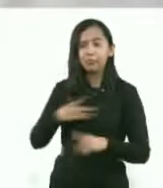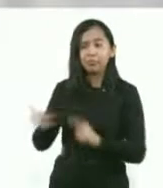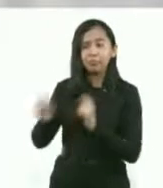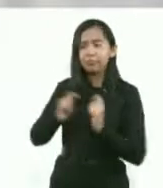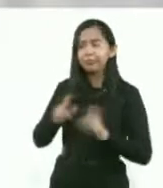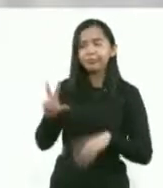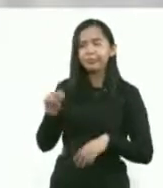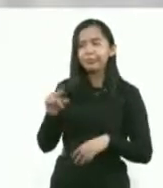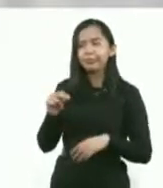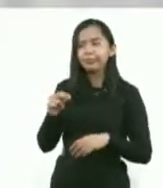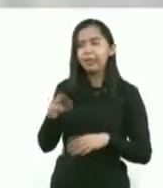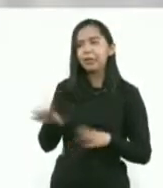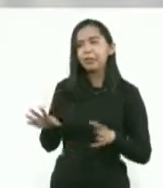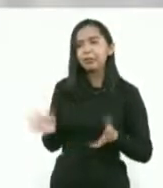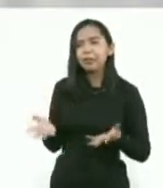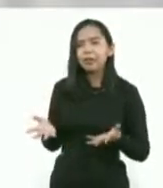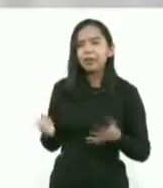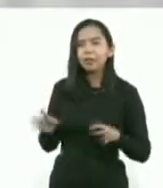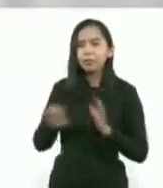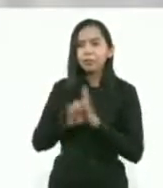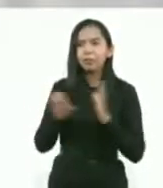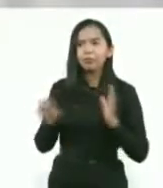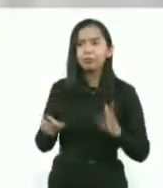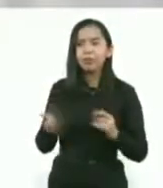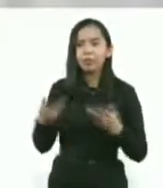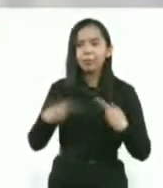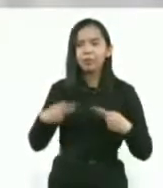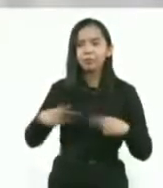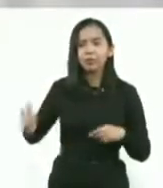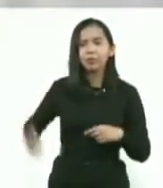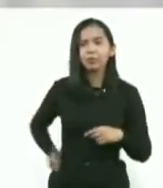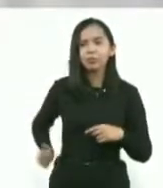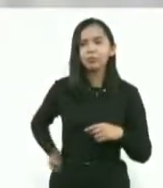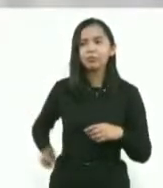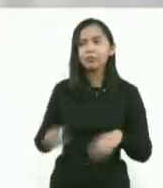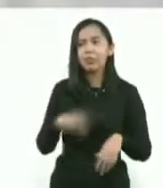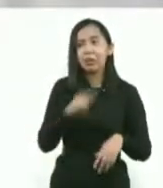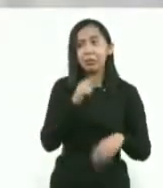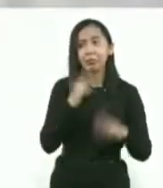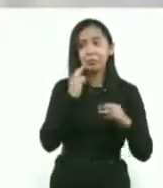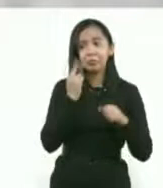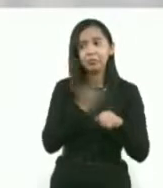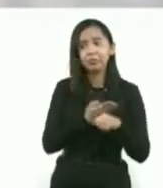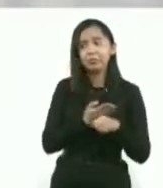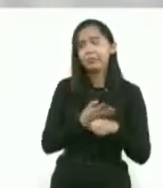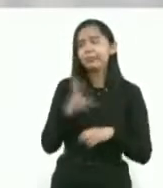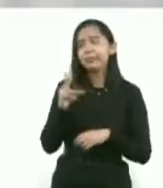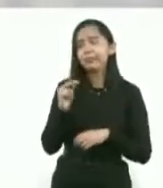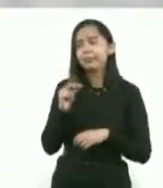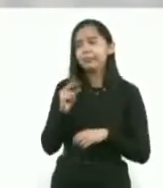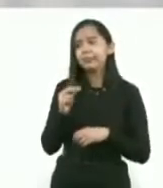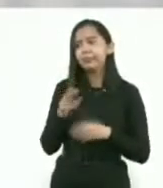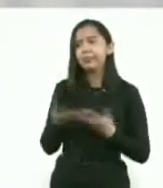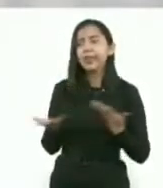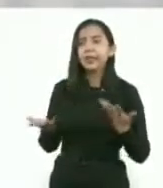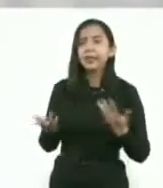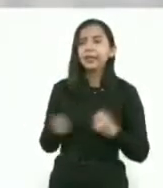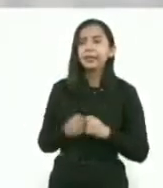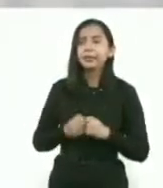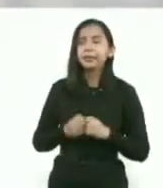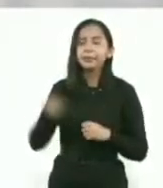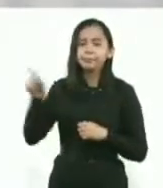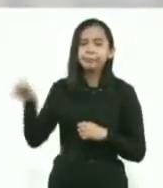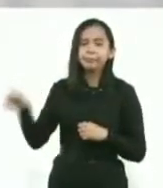de la ciudad, con la jefa de gobierno, con cualquier persona que esté en el gobierno de la ciudad. Es un hecho original